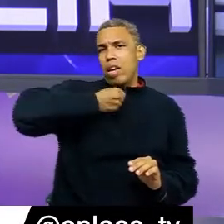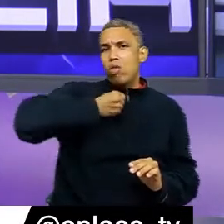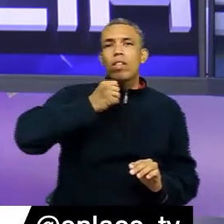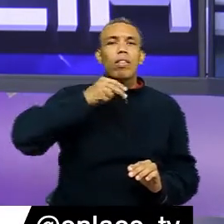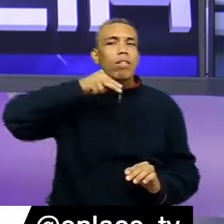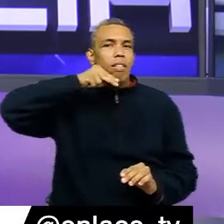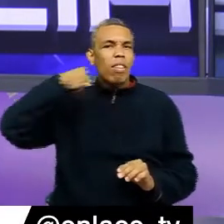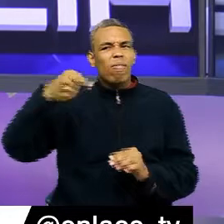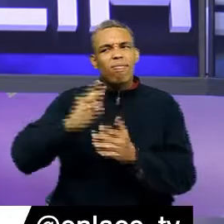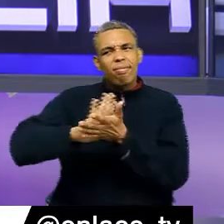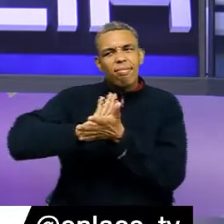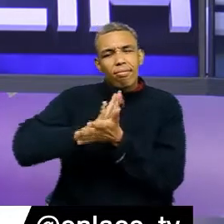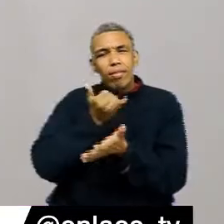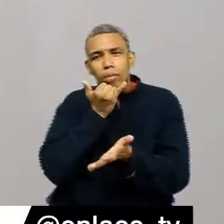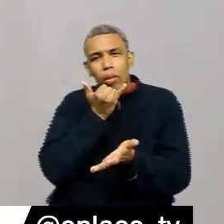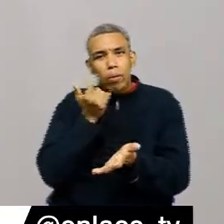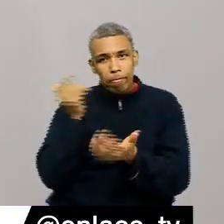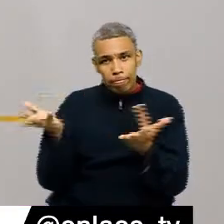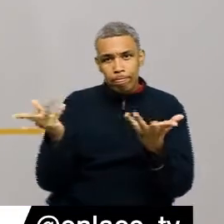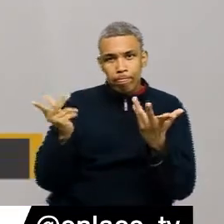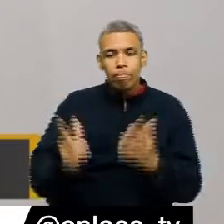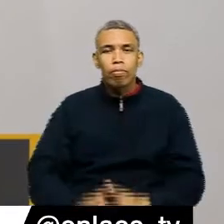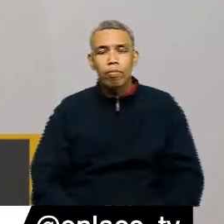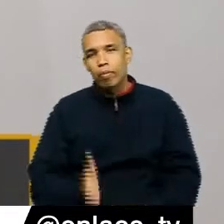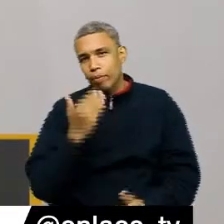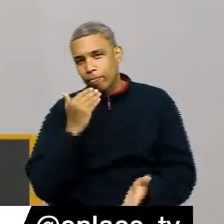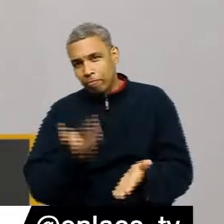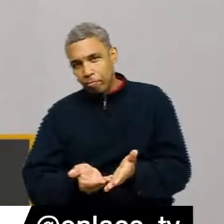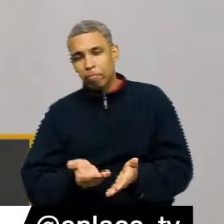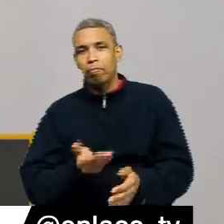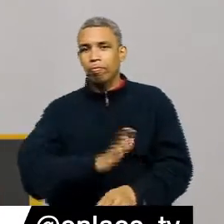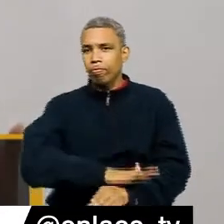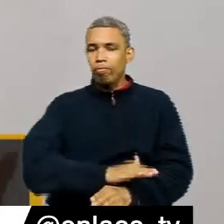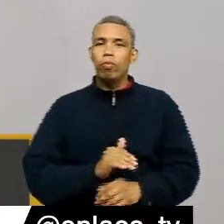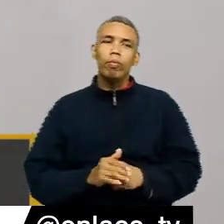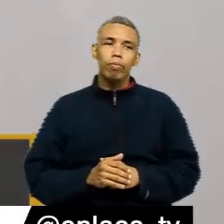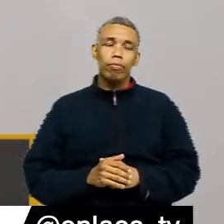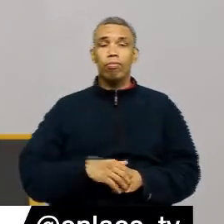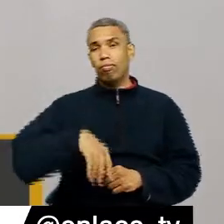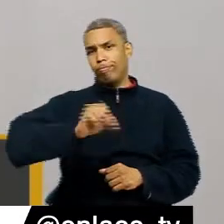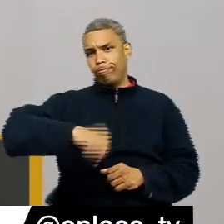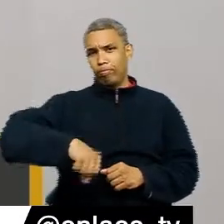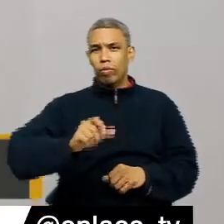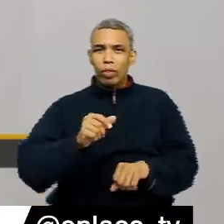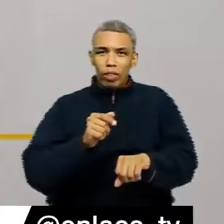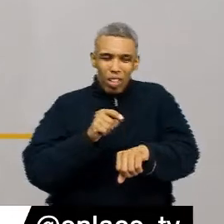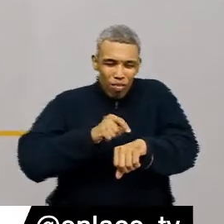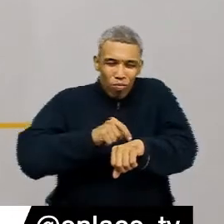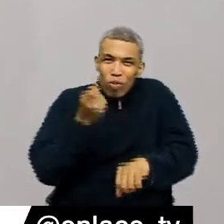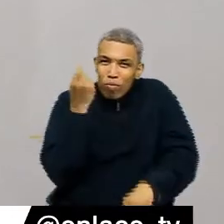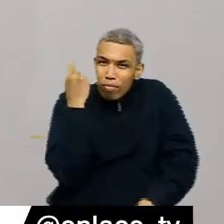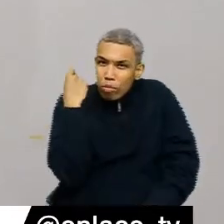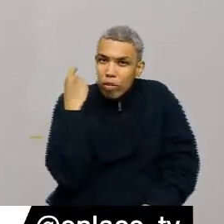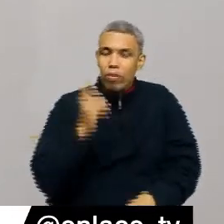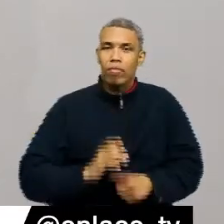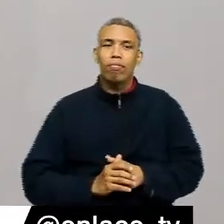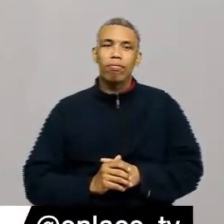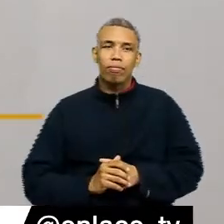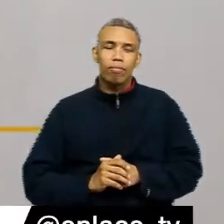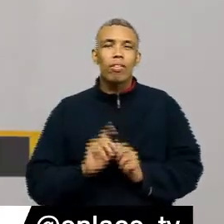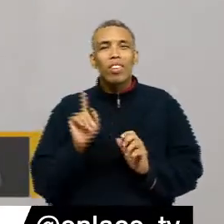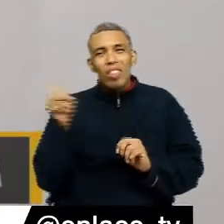buenas tardes. Hola, gracias, muy buenas tardes. Pues así es, hace pocos minutos en el auditorio de la Oficina Asesora de Paz